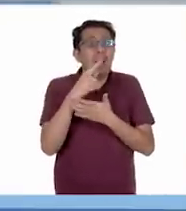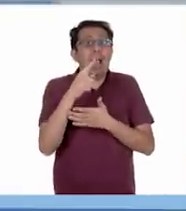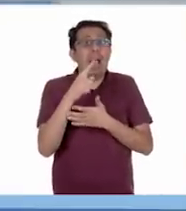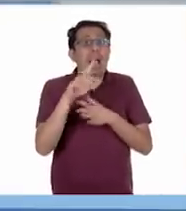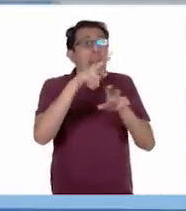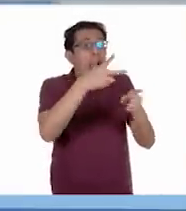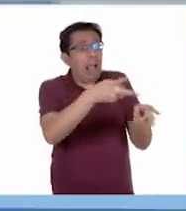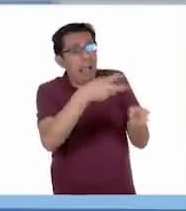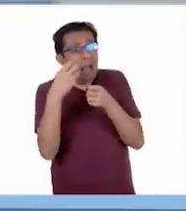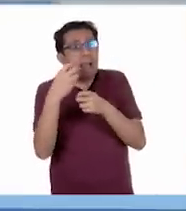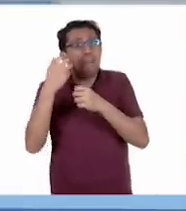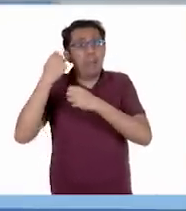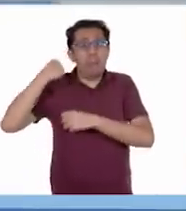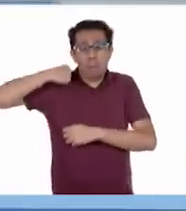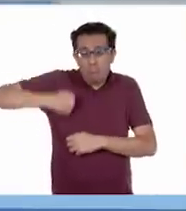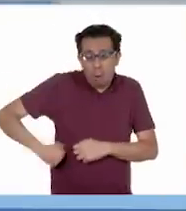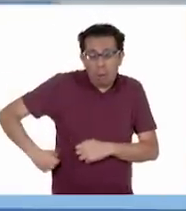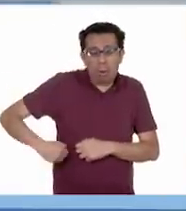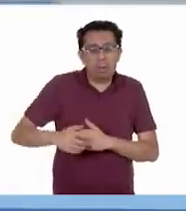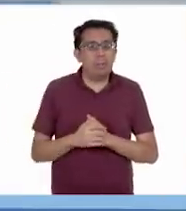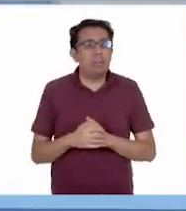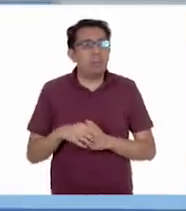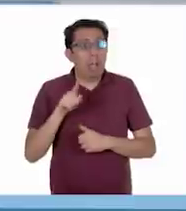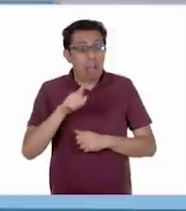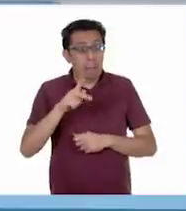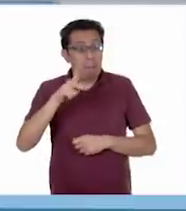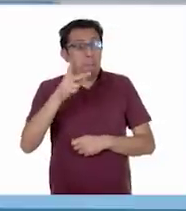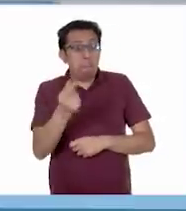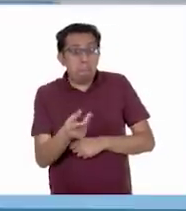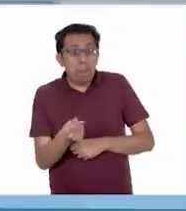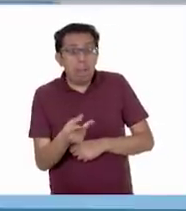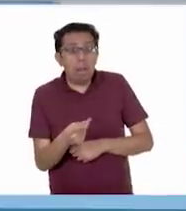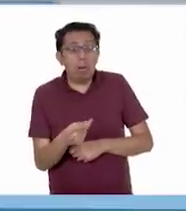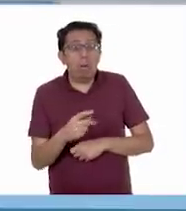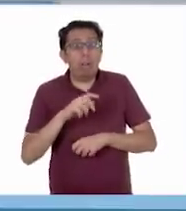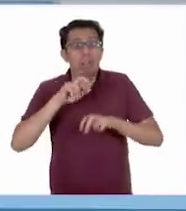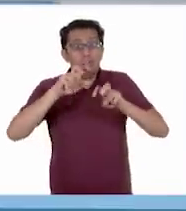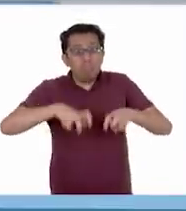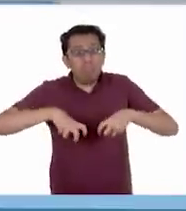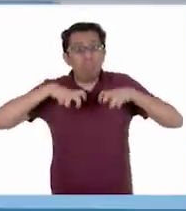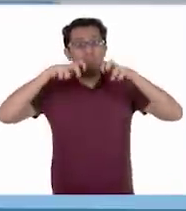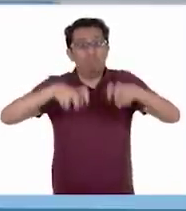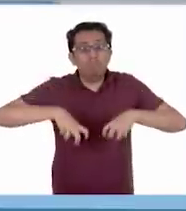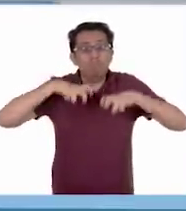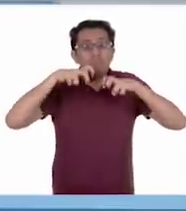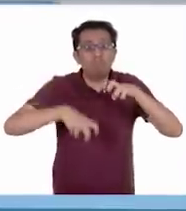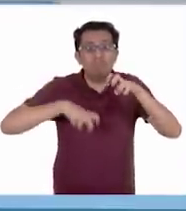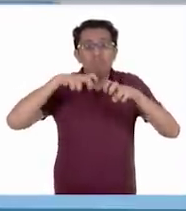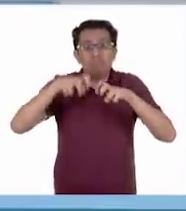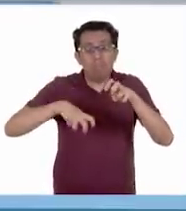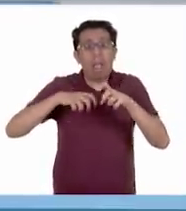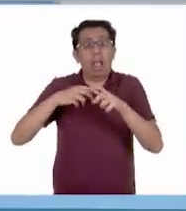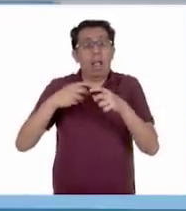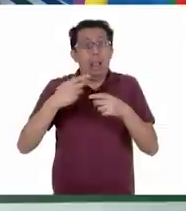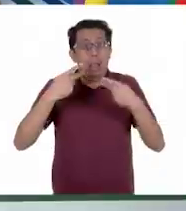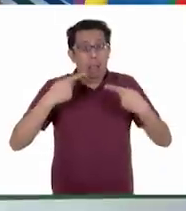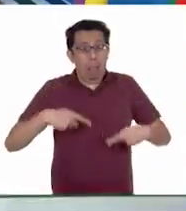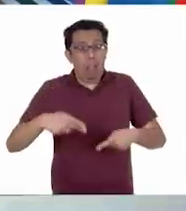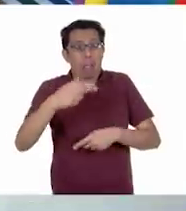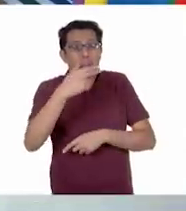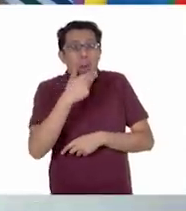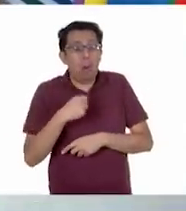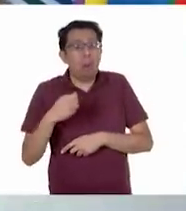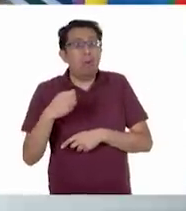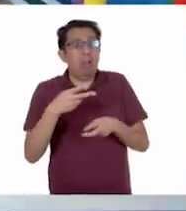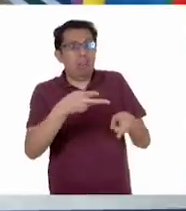mi bolsa, se llevan mi bolsa. Y entonces Bolillo se echó a correr a perseguir al ladrón. No. Sí.